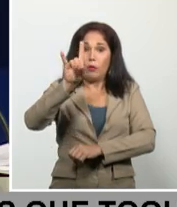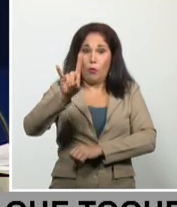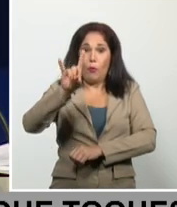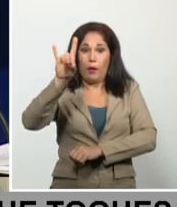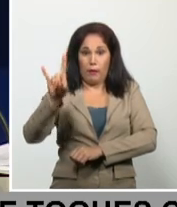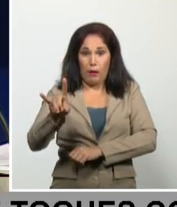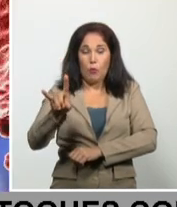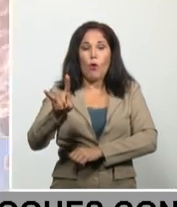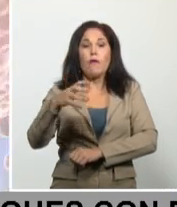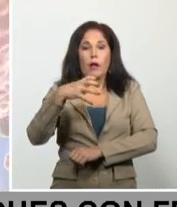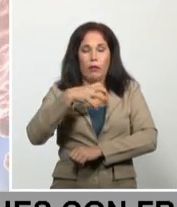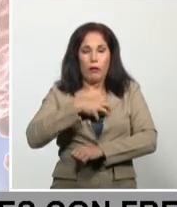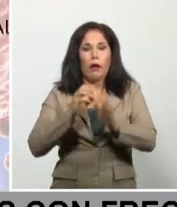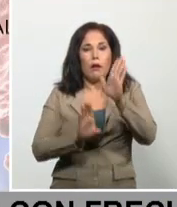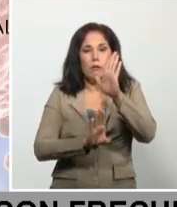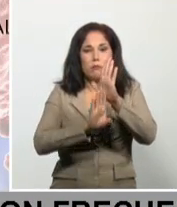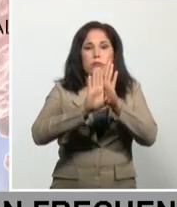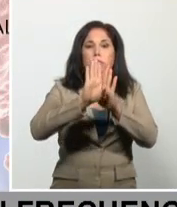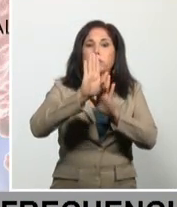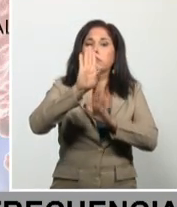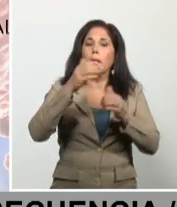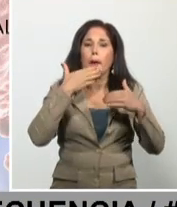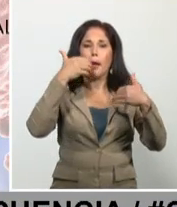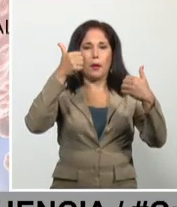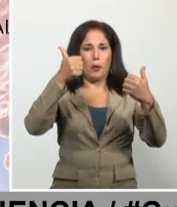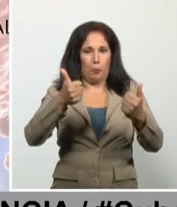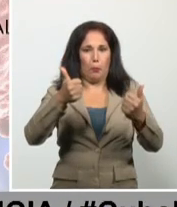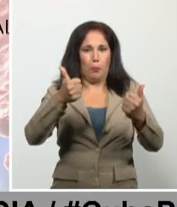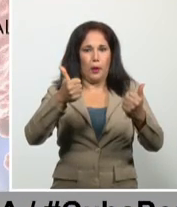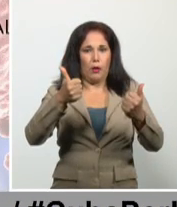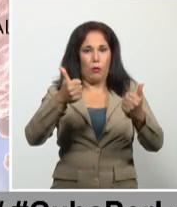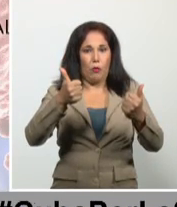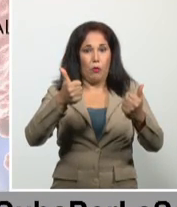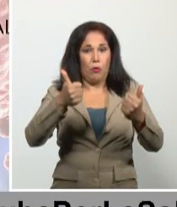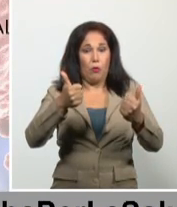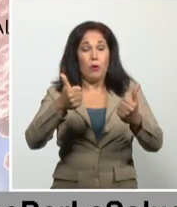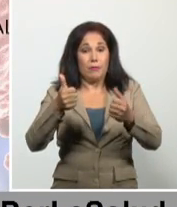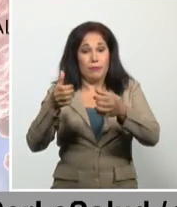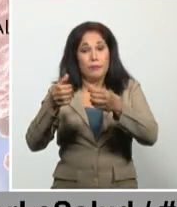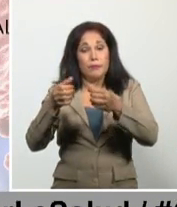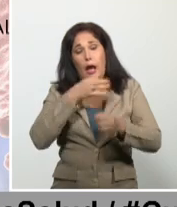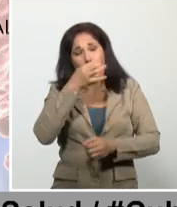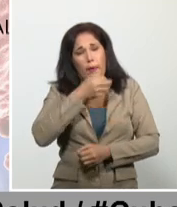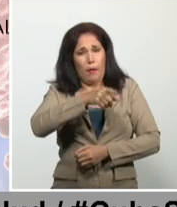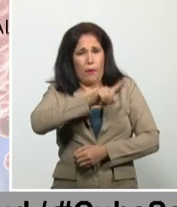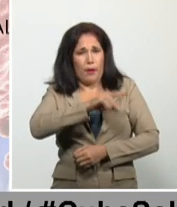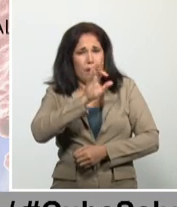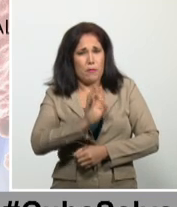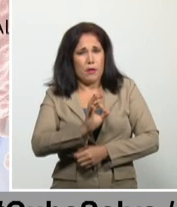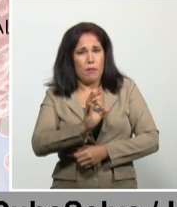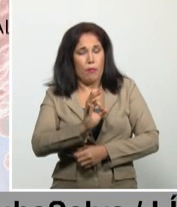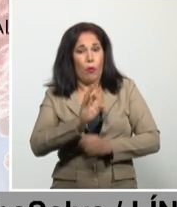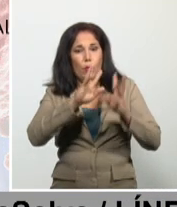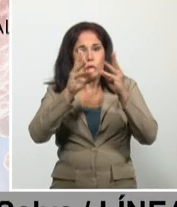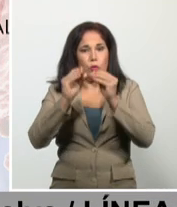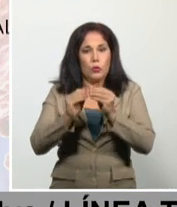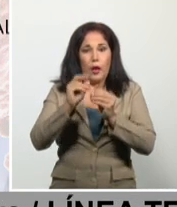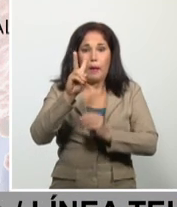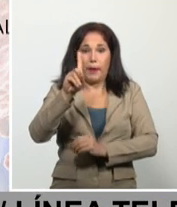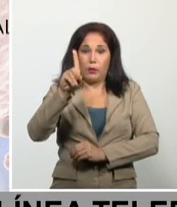599 presentan una evolución clínica estable. Se reportan, como explicamos ayer, un total de